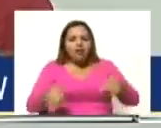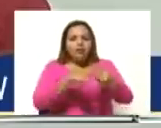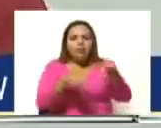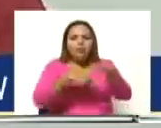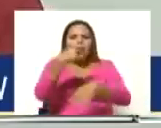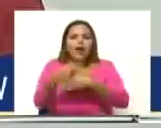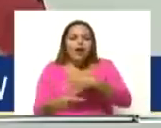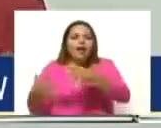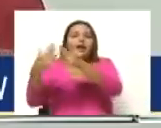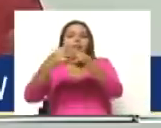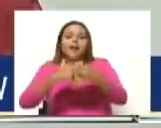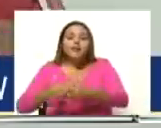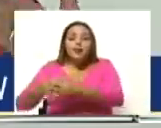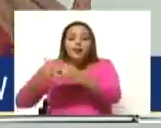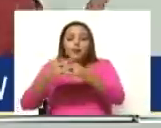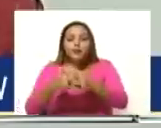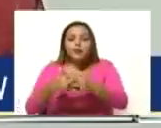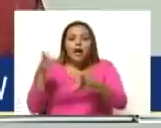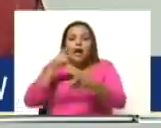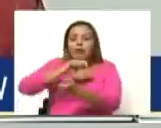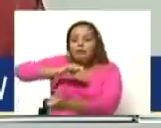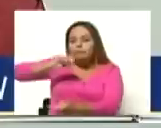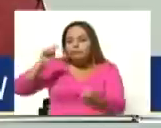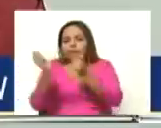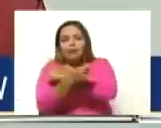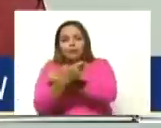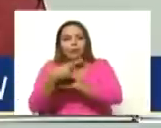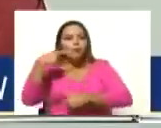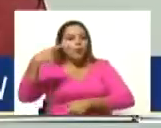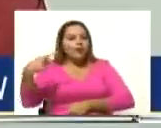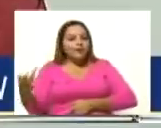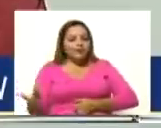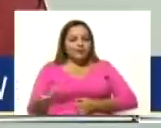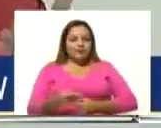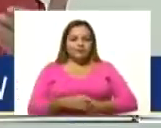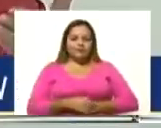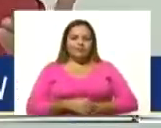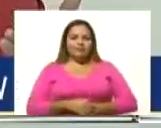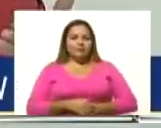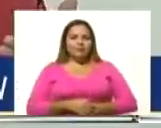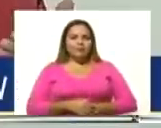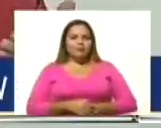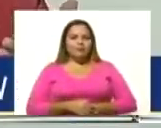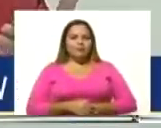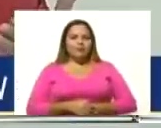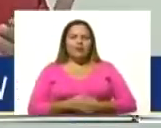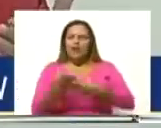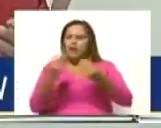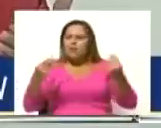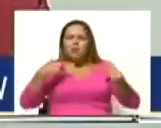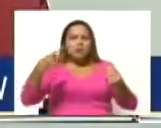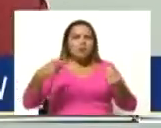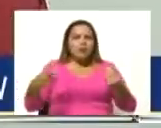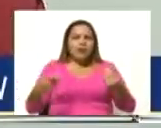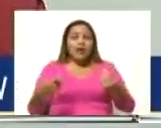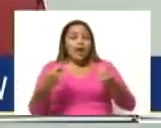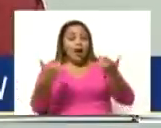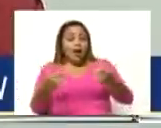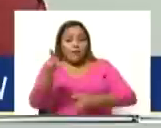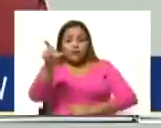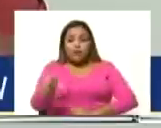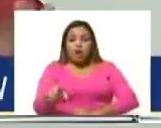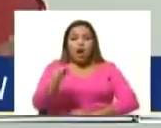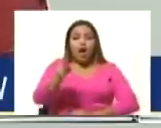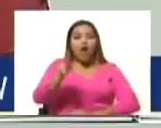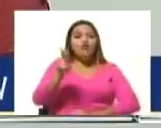en Estados Unidos. Eso le dieron la vuelta política. Es tanto la política que hasta Marco Rubio salió